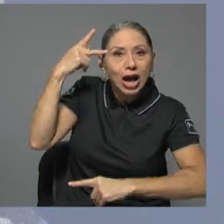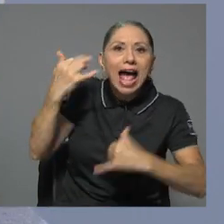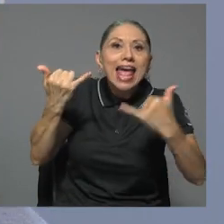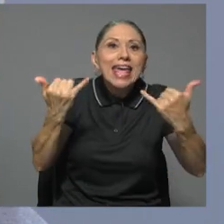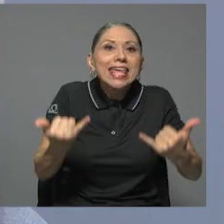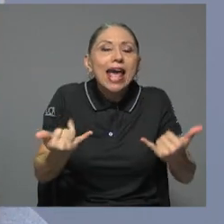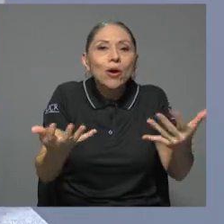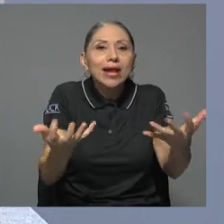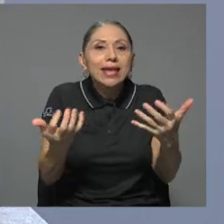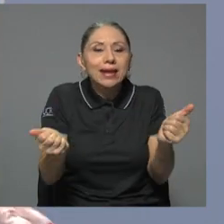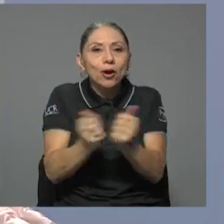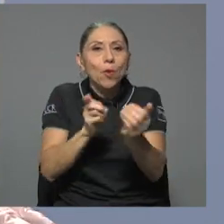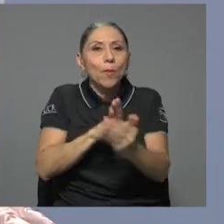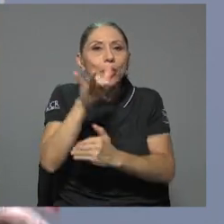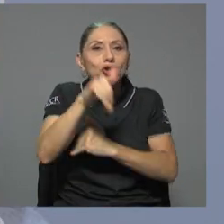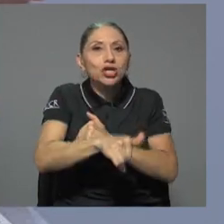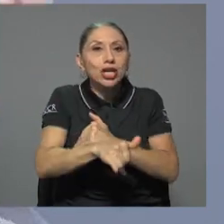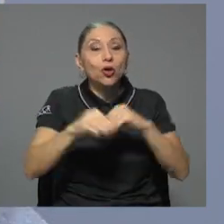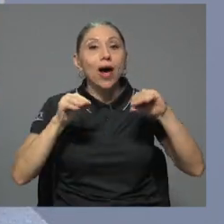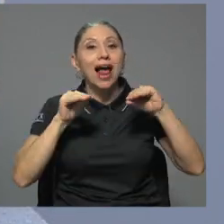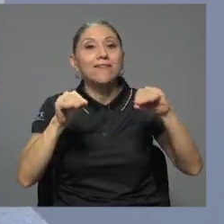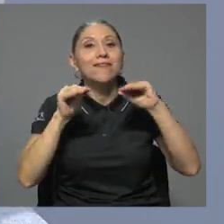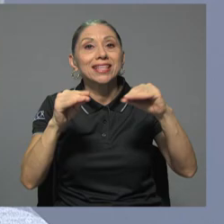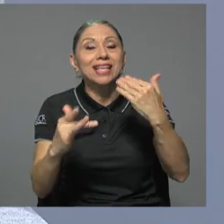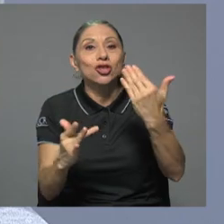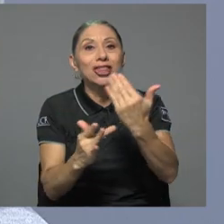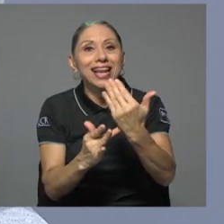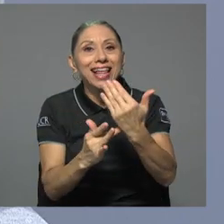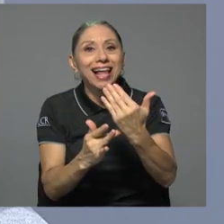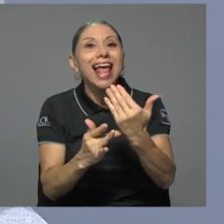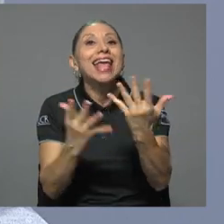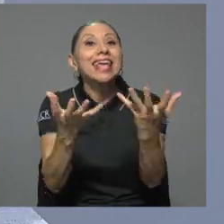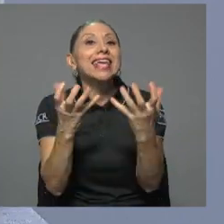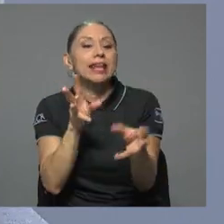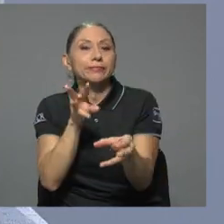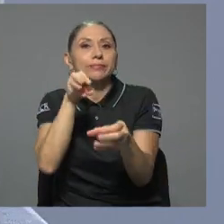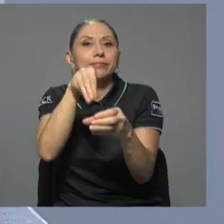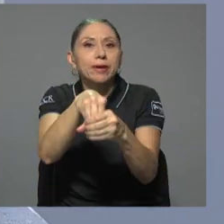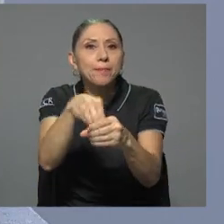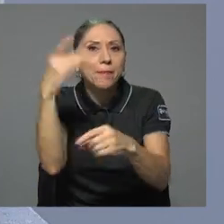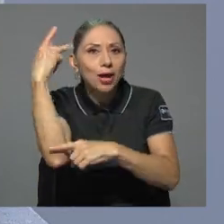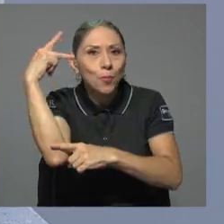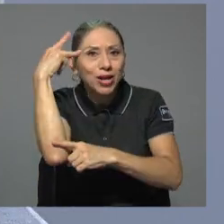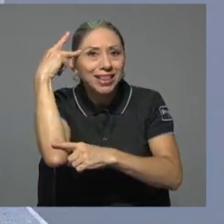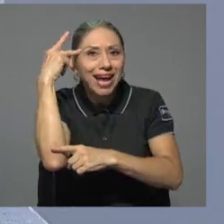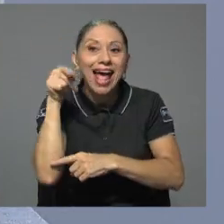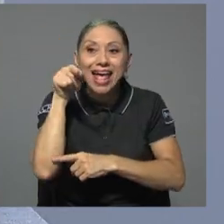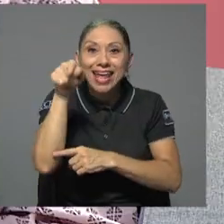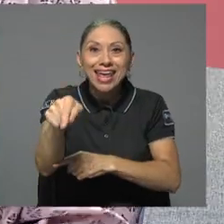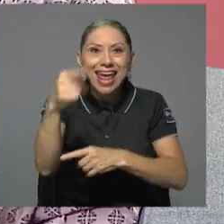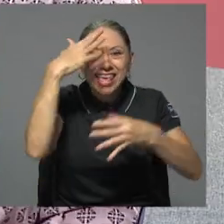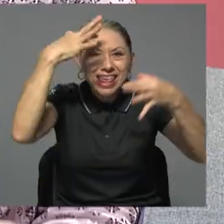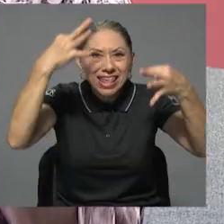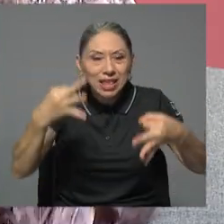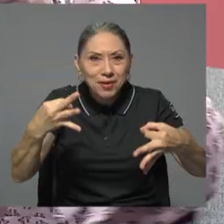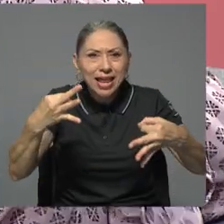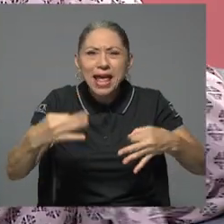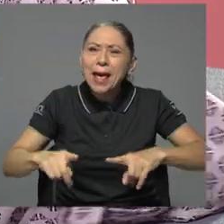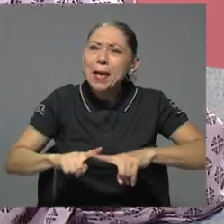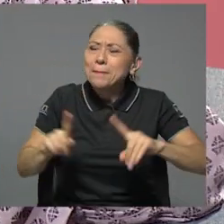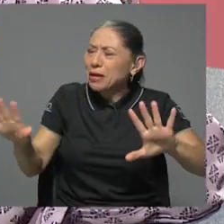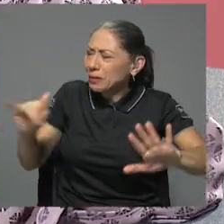a través del proyecto de alfabetización digital mano política que sea la que determine pero valverde